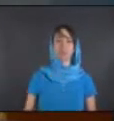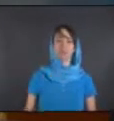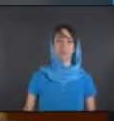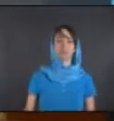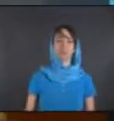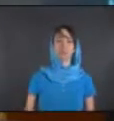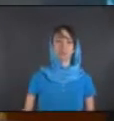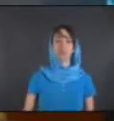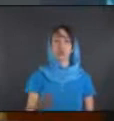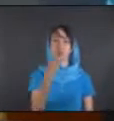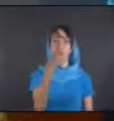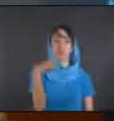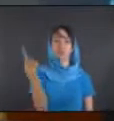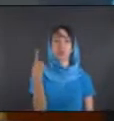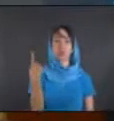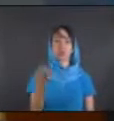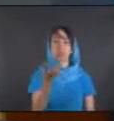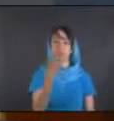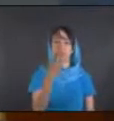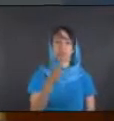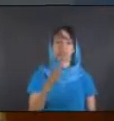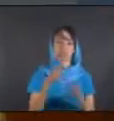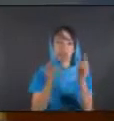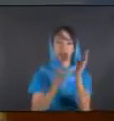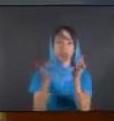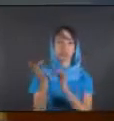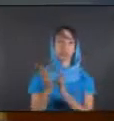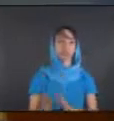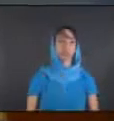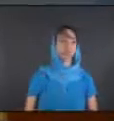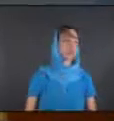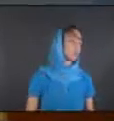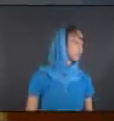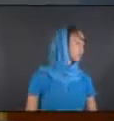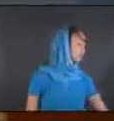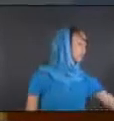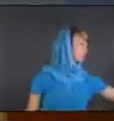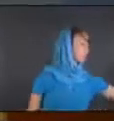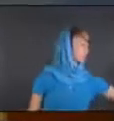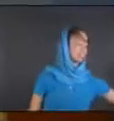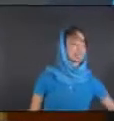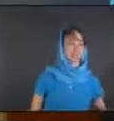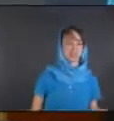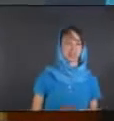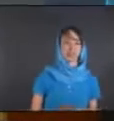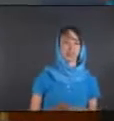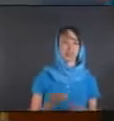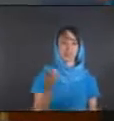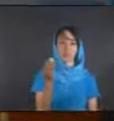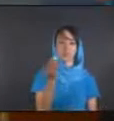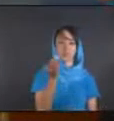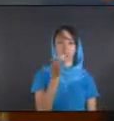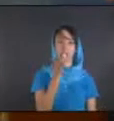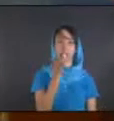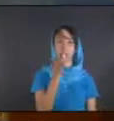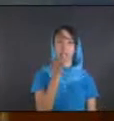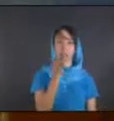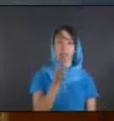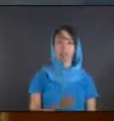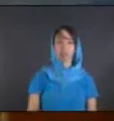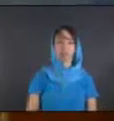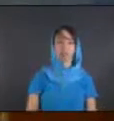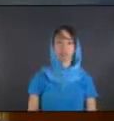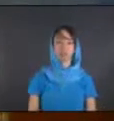estos elementos que son convertidos en alimentos espirituales y